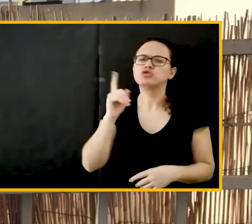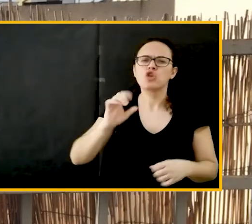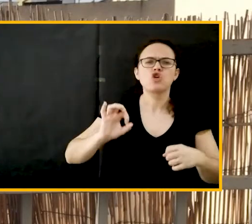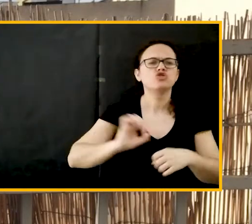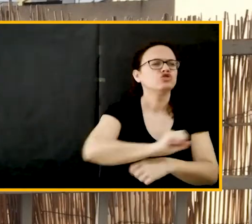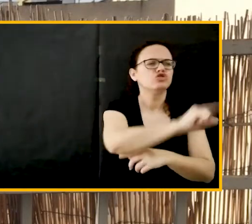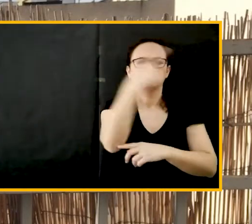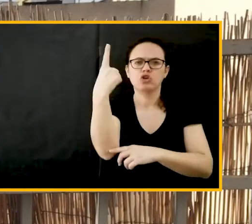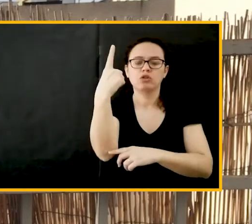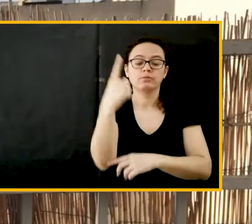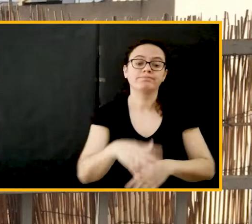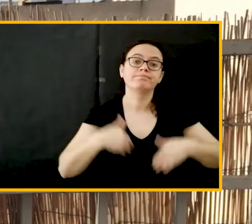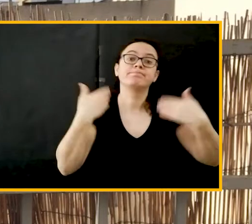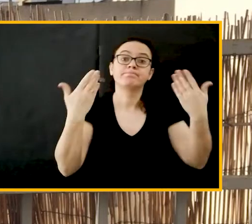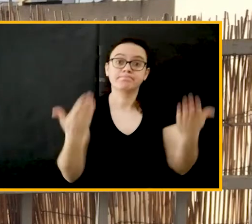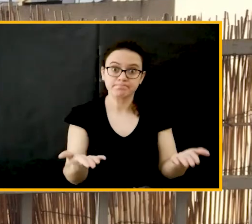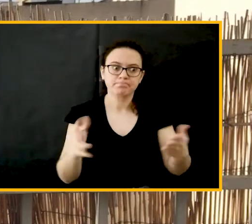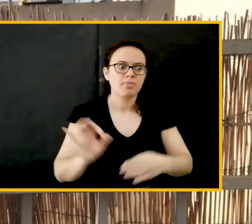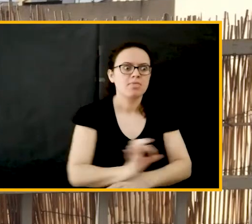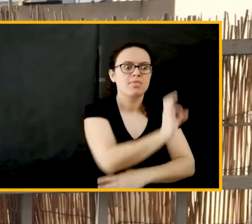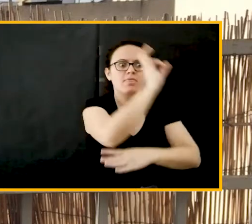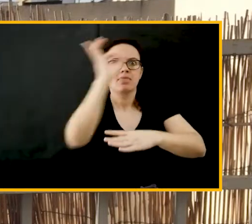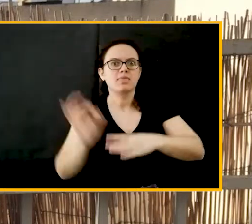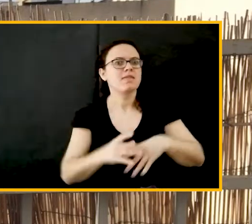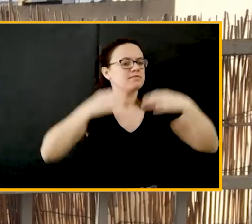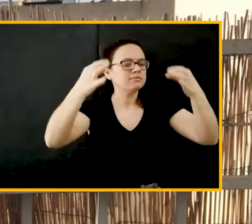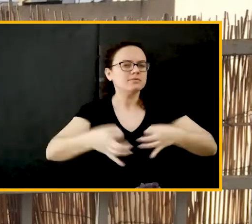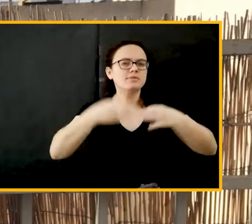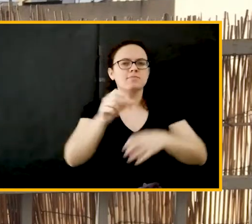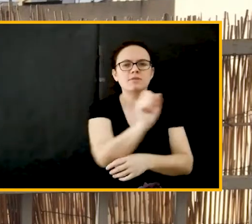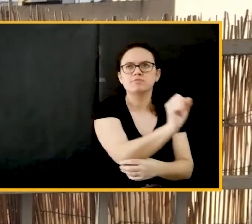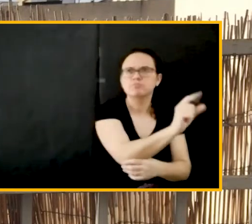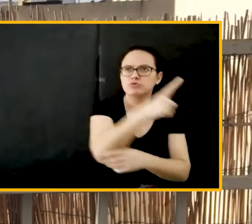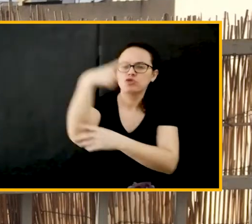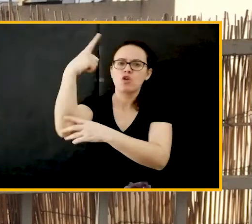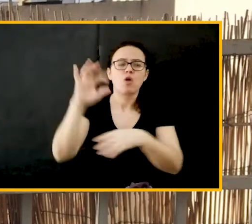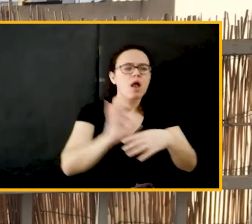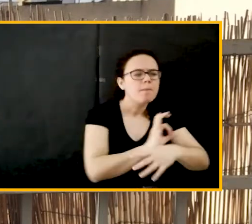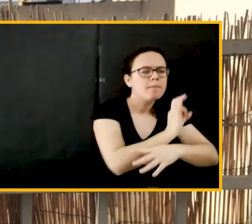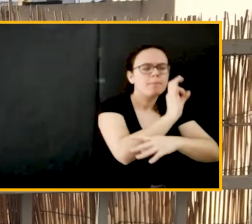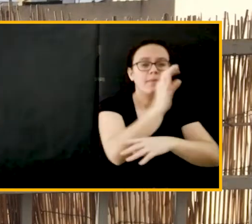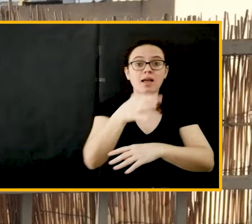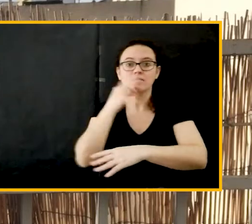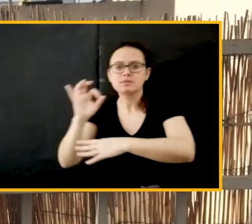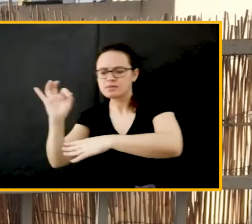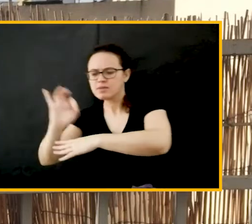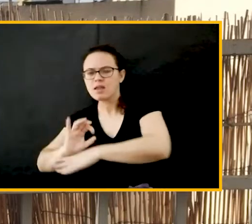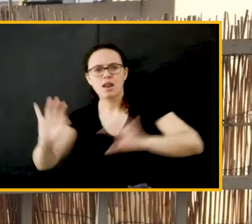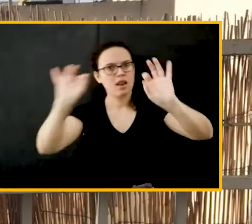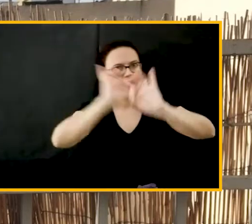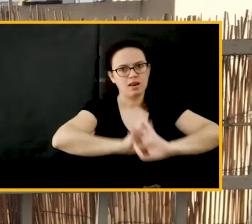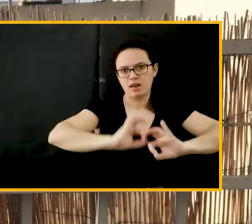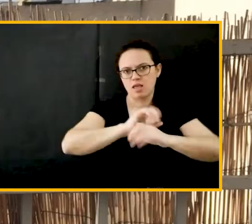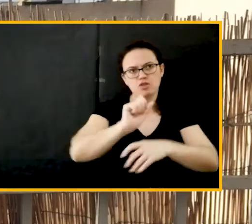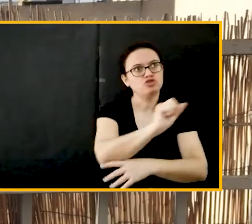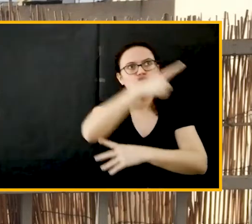ni amaneceres, ni atardeceres. El sol solo brillaba en el mundo. Y el amor desapareció, porque